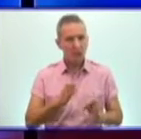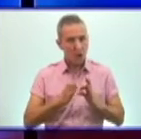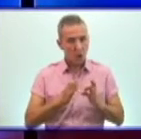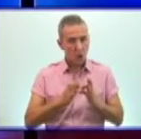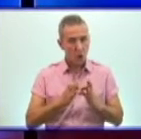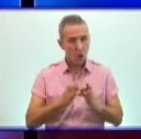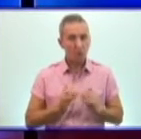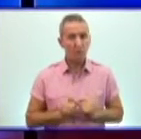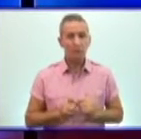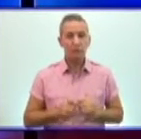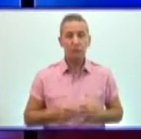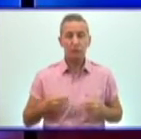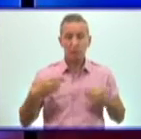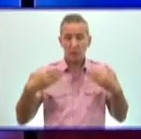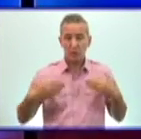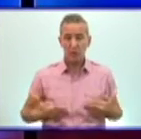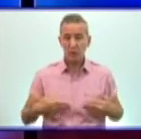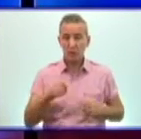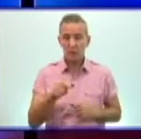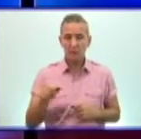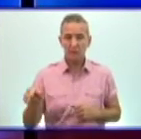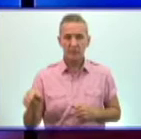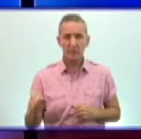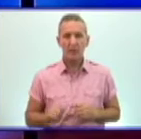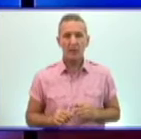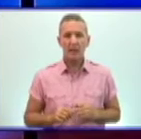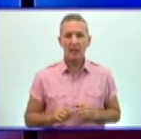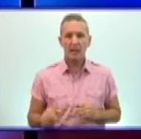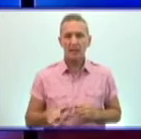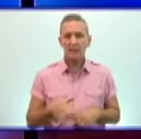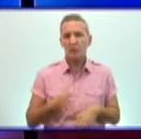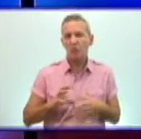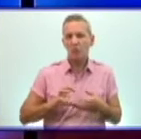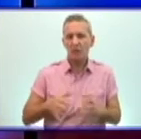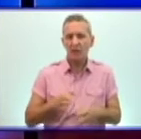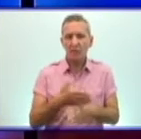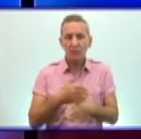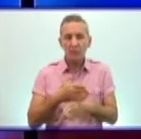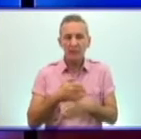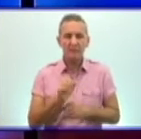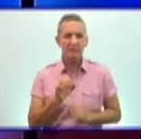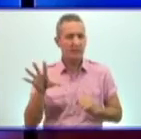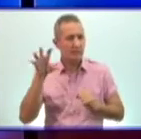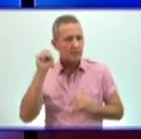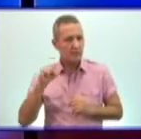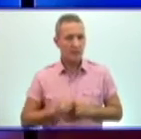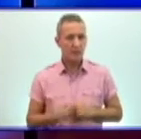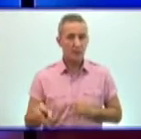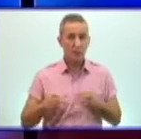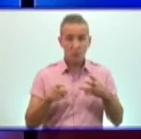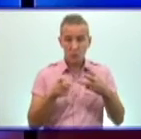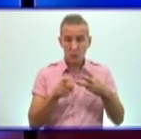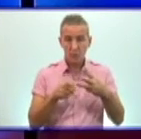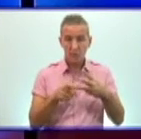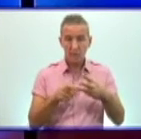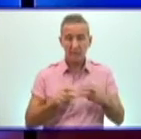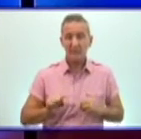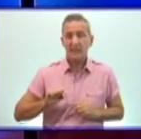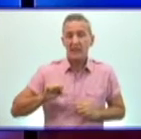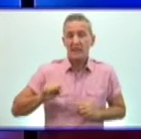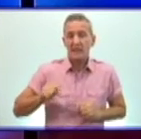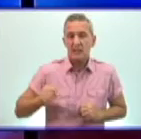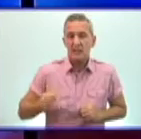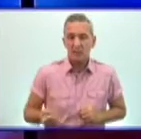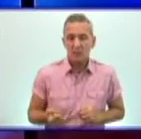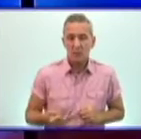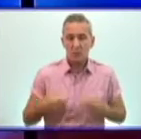humanos? Entonces, es una manera diversa de entender. Y una tercera manera es quienes imponen qué cosa es los